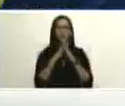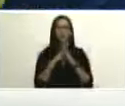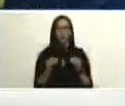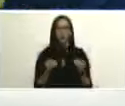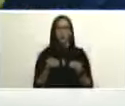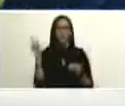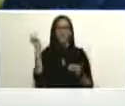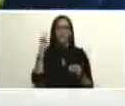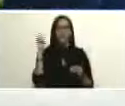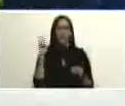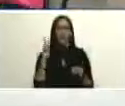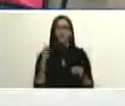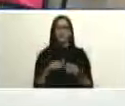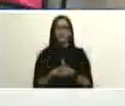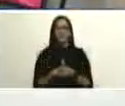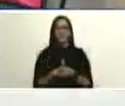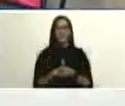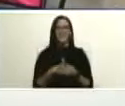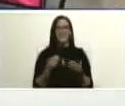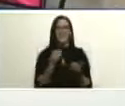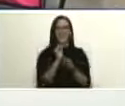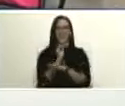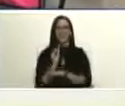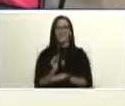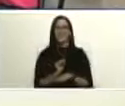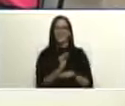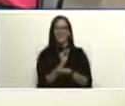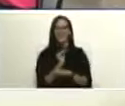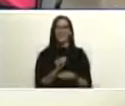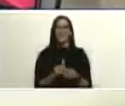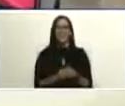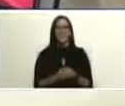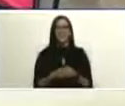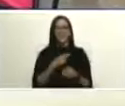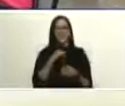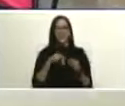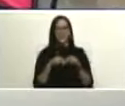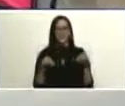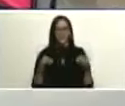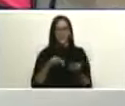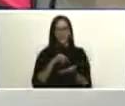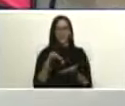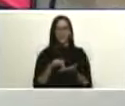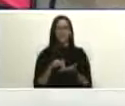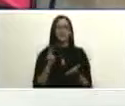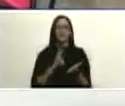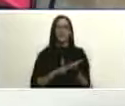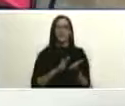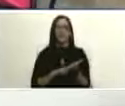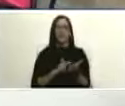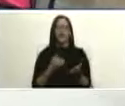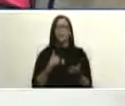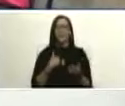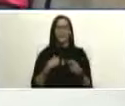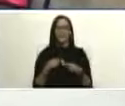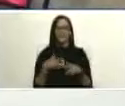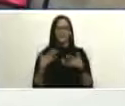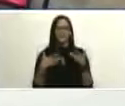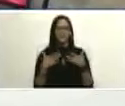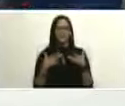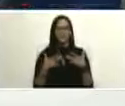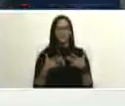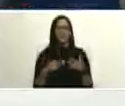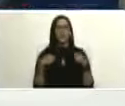los venezolanos por proteger la integridad de nuestro territorio nacional, presidente. De verdad que a mí me llenó ese acto porque es una